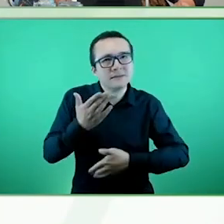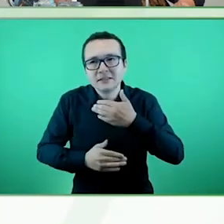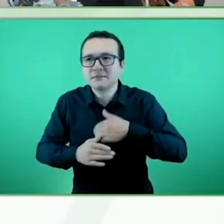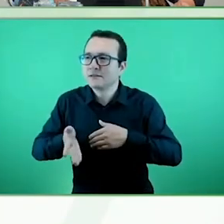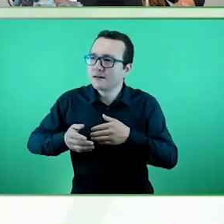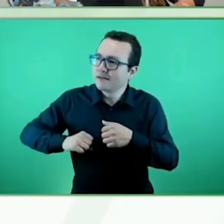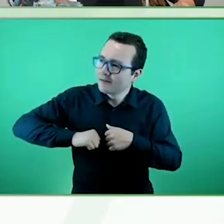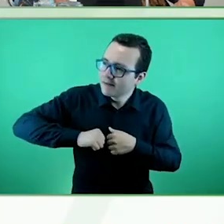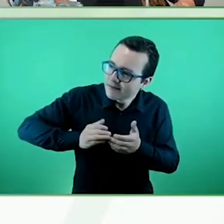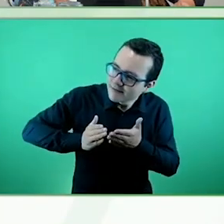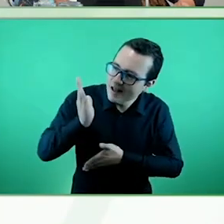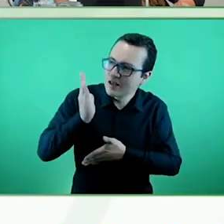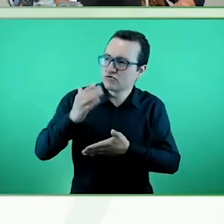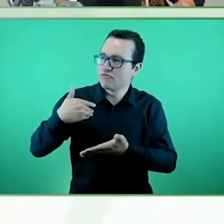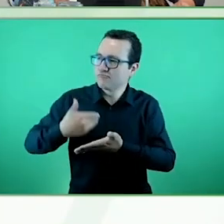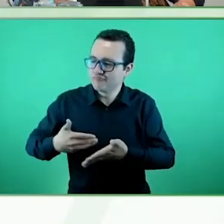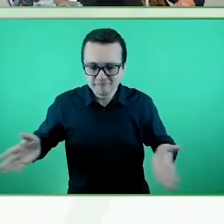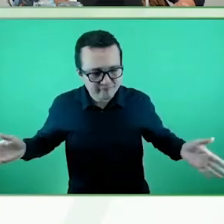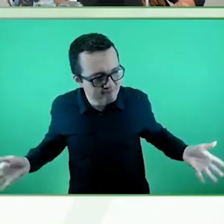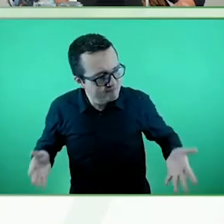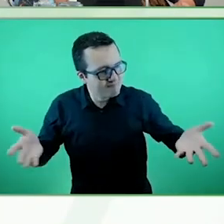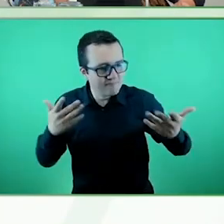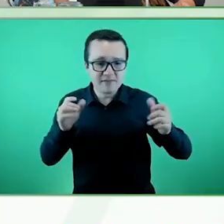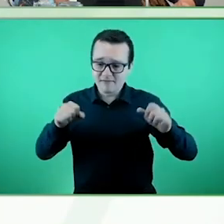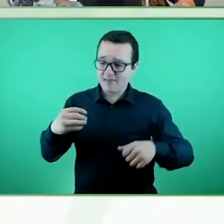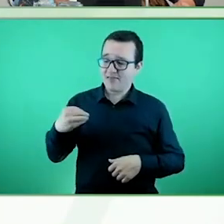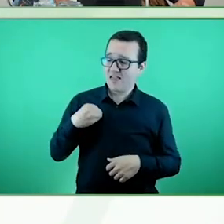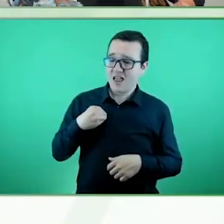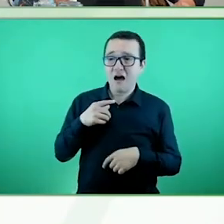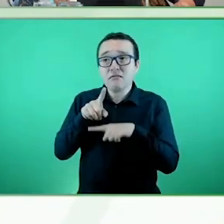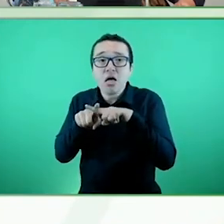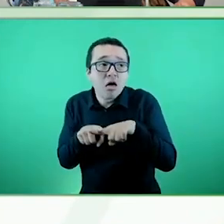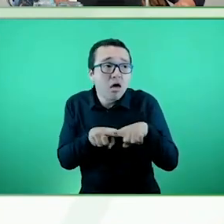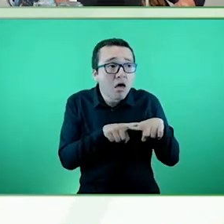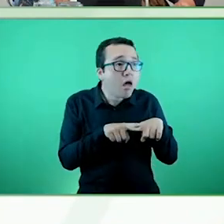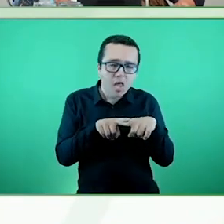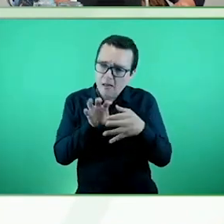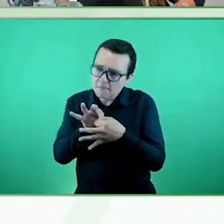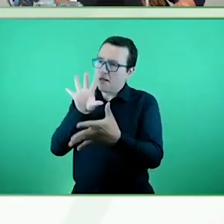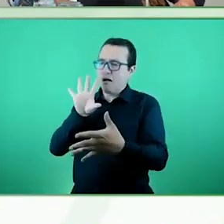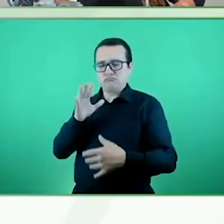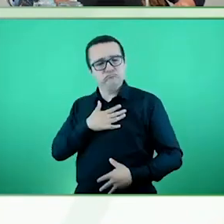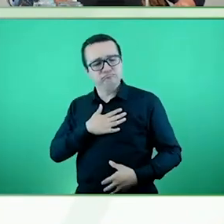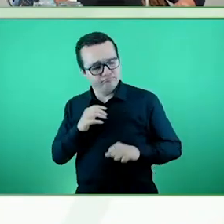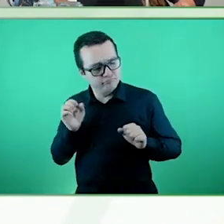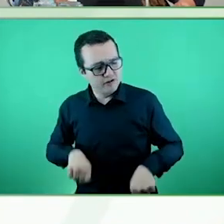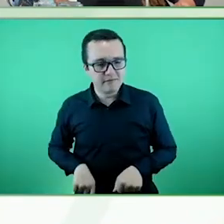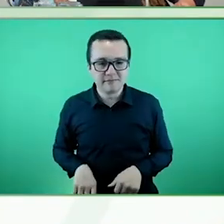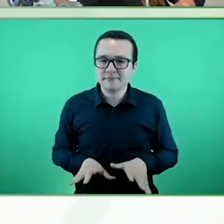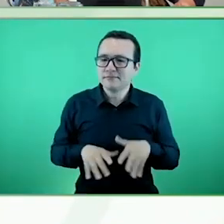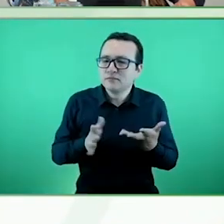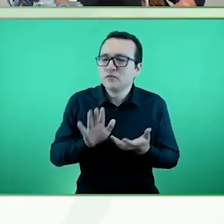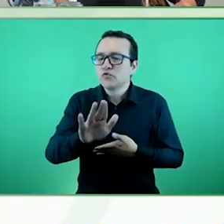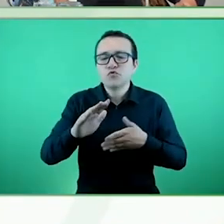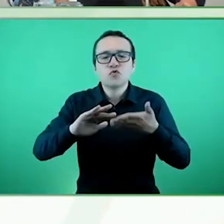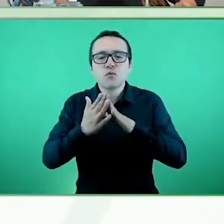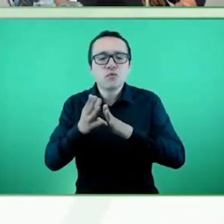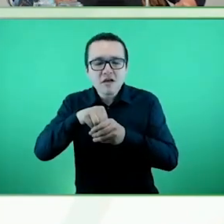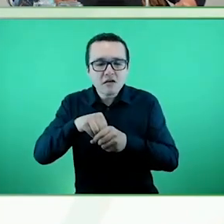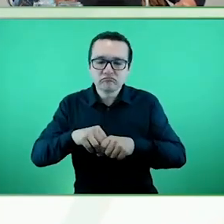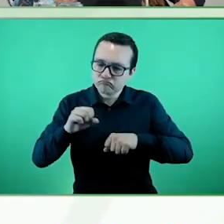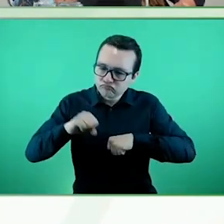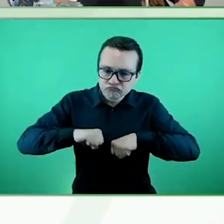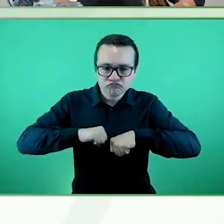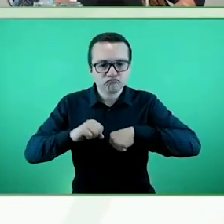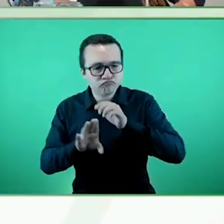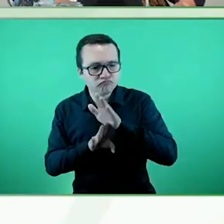y tener una vida independiente en la comunidad donde se desarrollan, y especialmente teniendo un